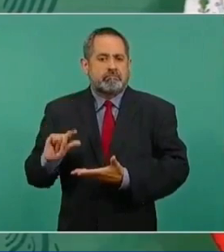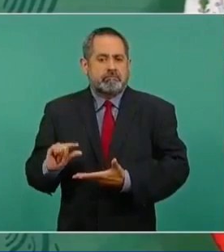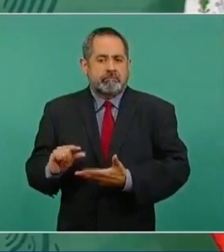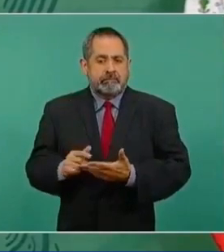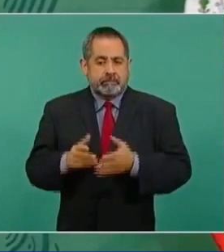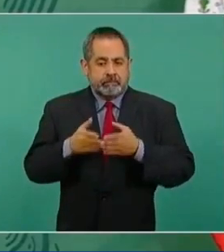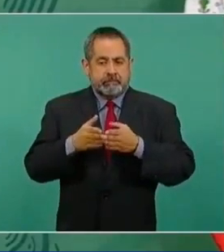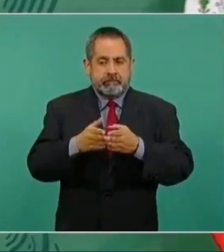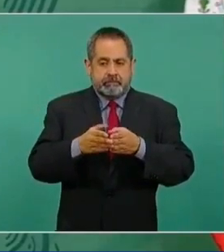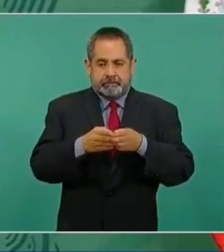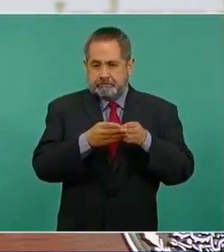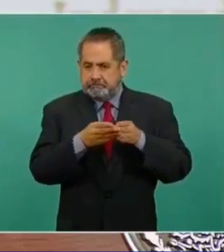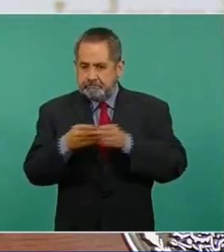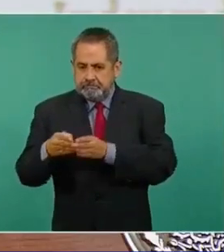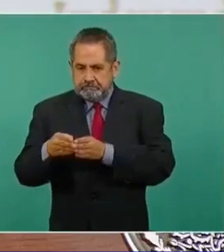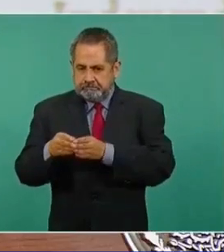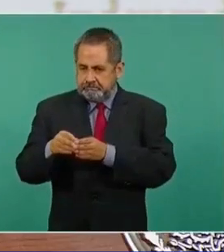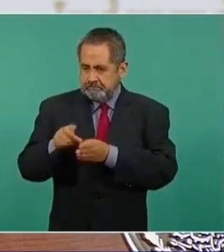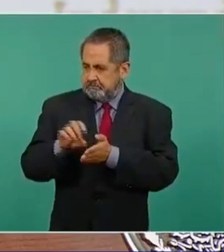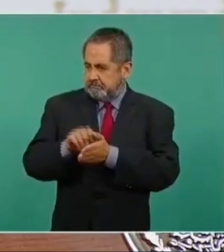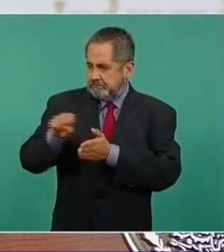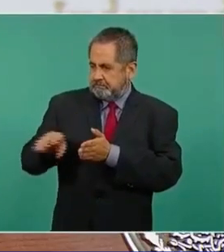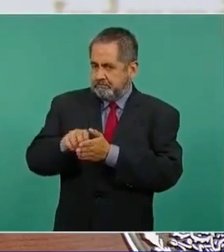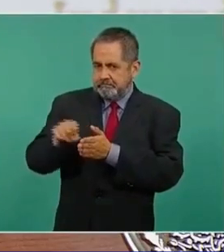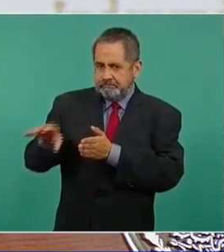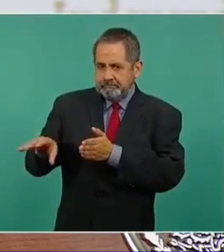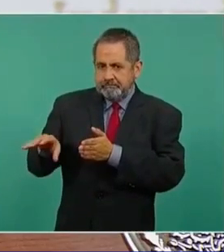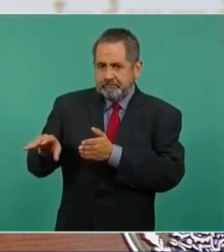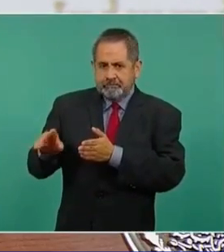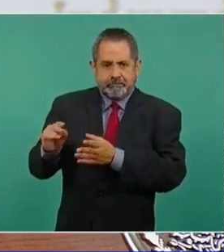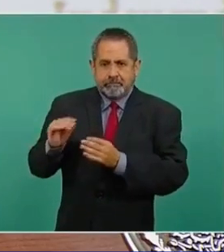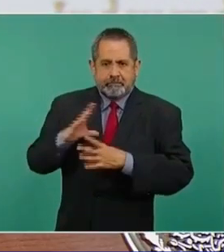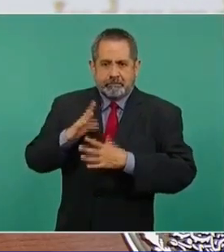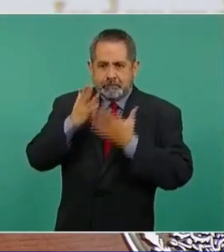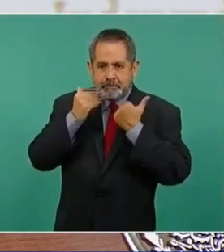No podían atracar porque no había demanda.